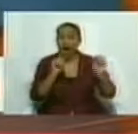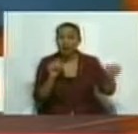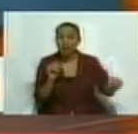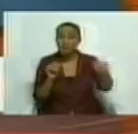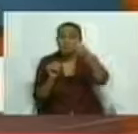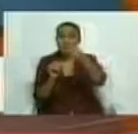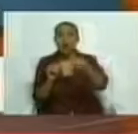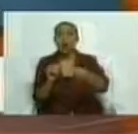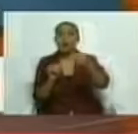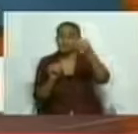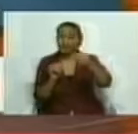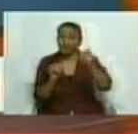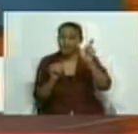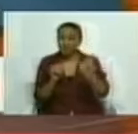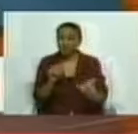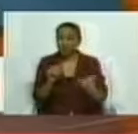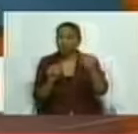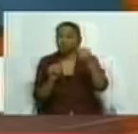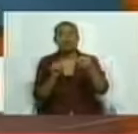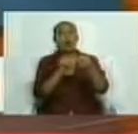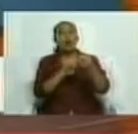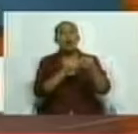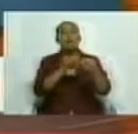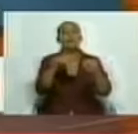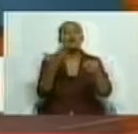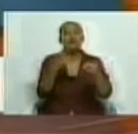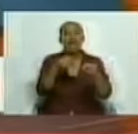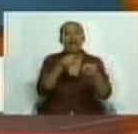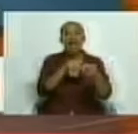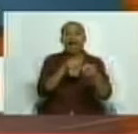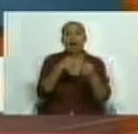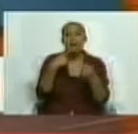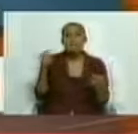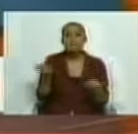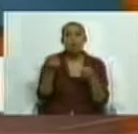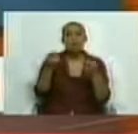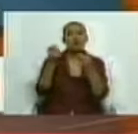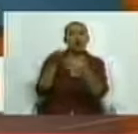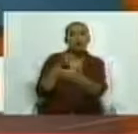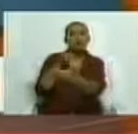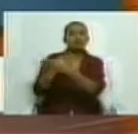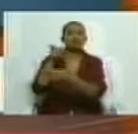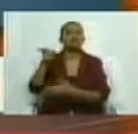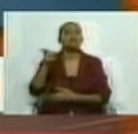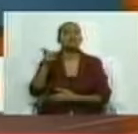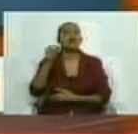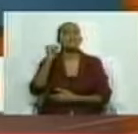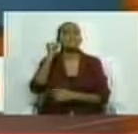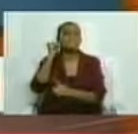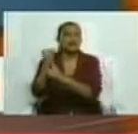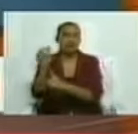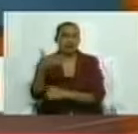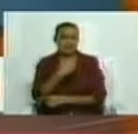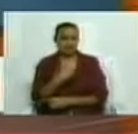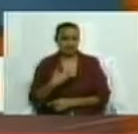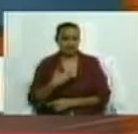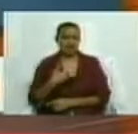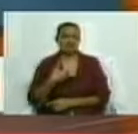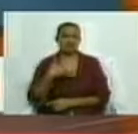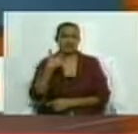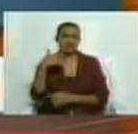este proferir amenazas contra el presidente jo biden no es que lo detuvieron